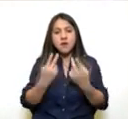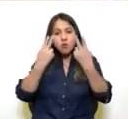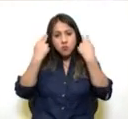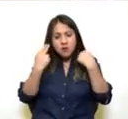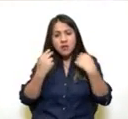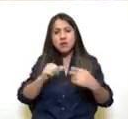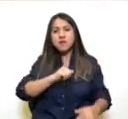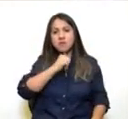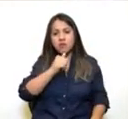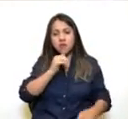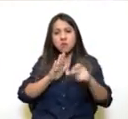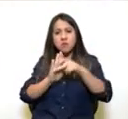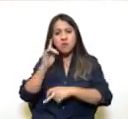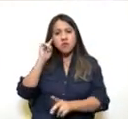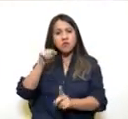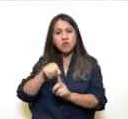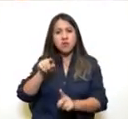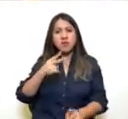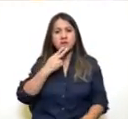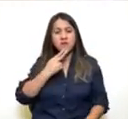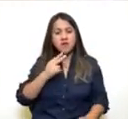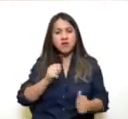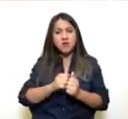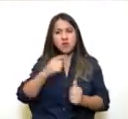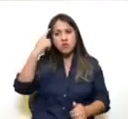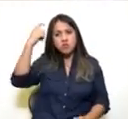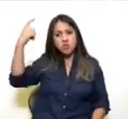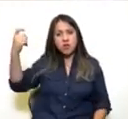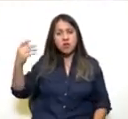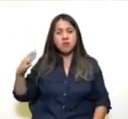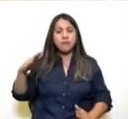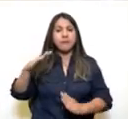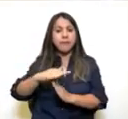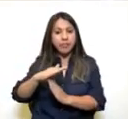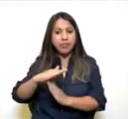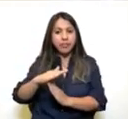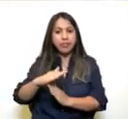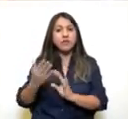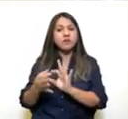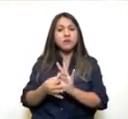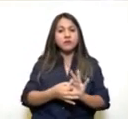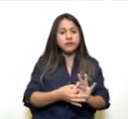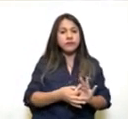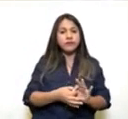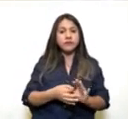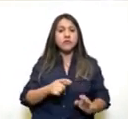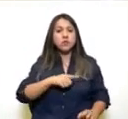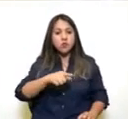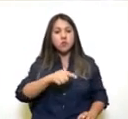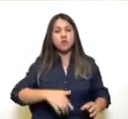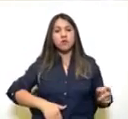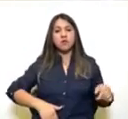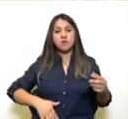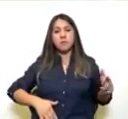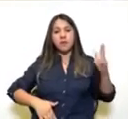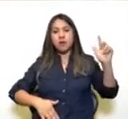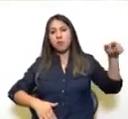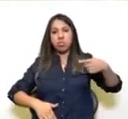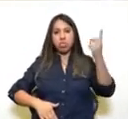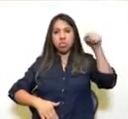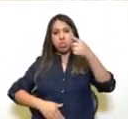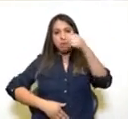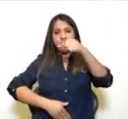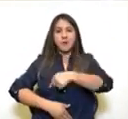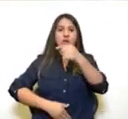vida con un sueño que queda truncado y yo estoy segura que es